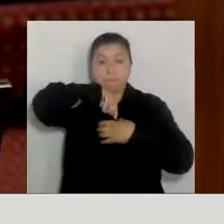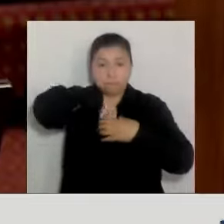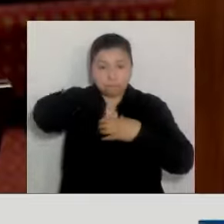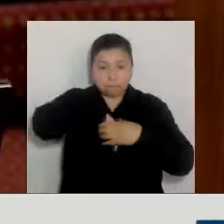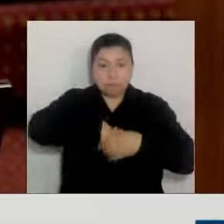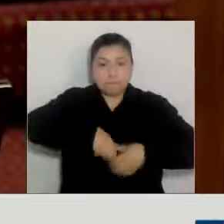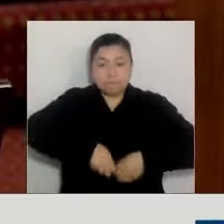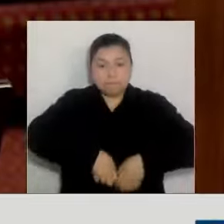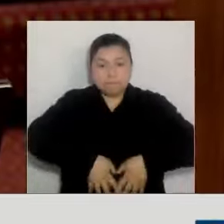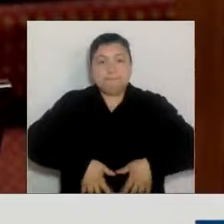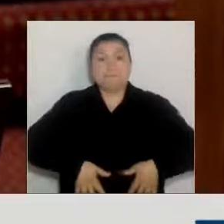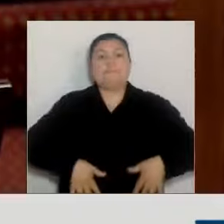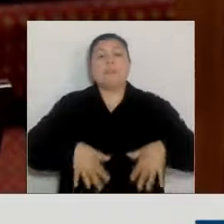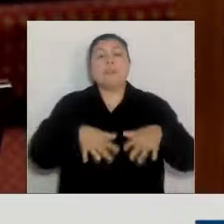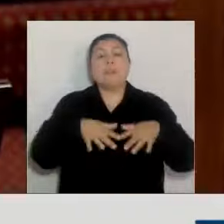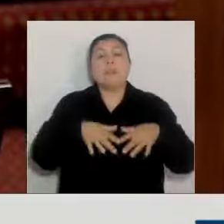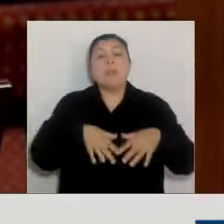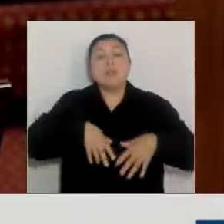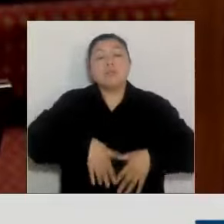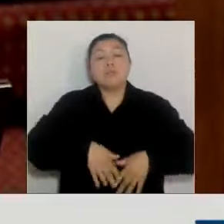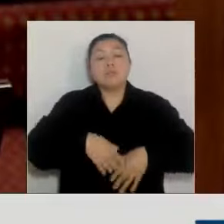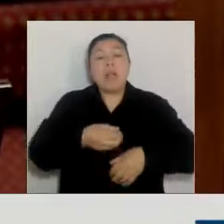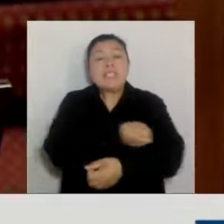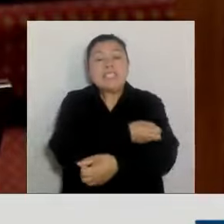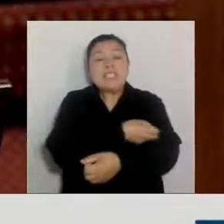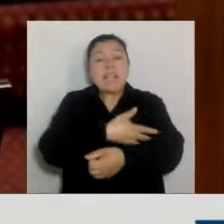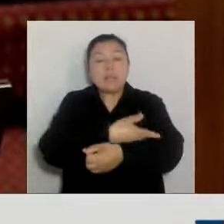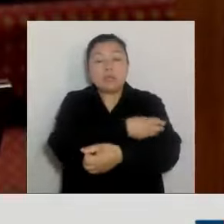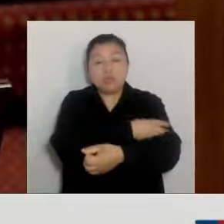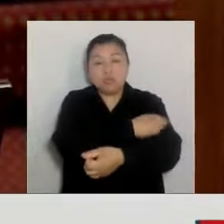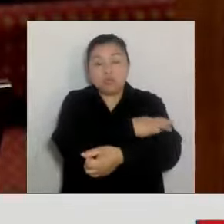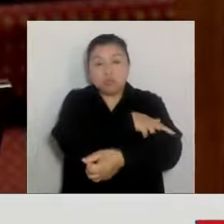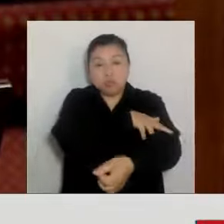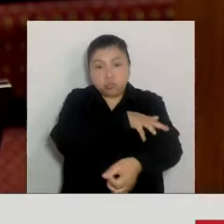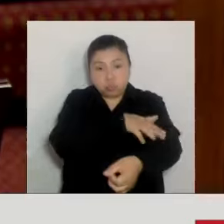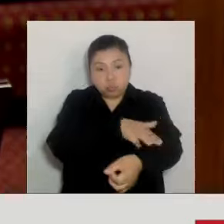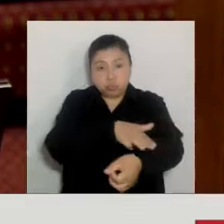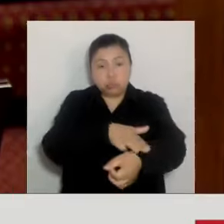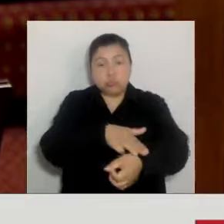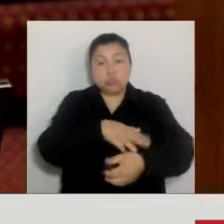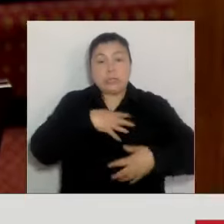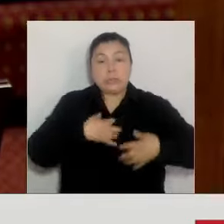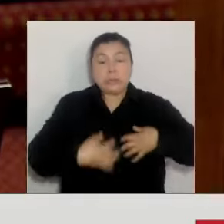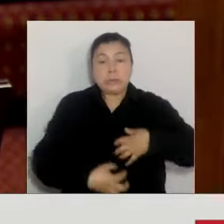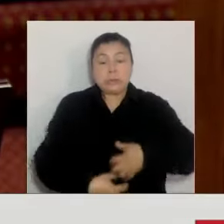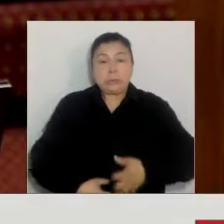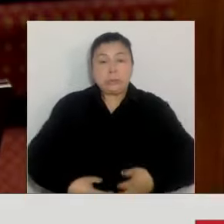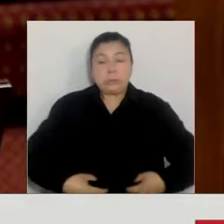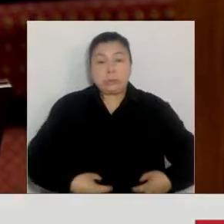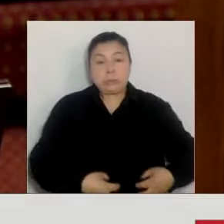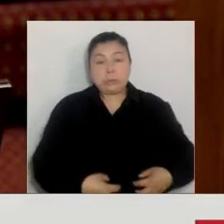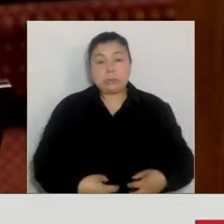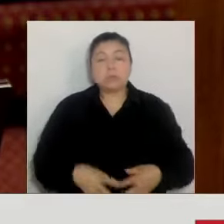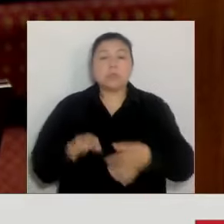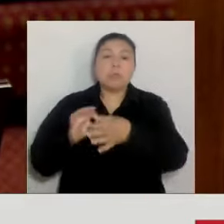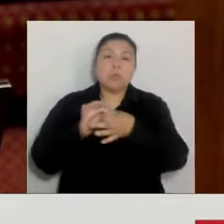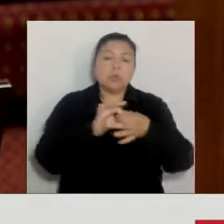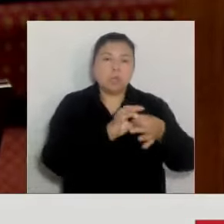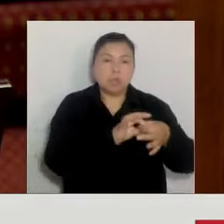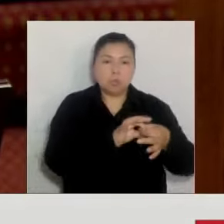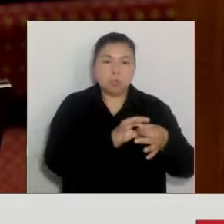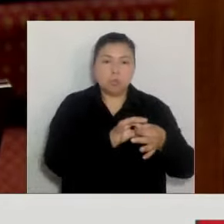y pasan al torrente sanguíneo y llegan a los distintos órganos y es la razón por lo que